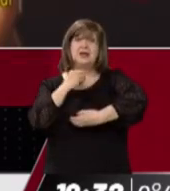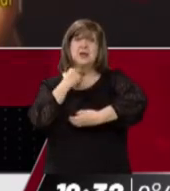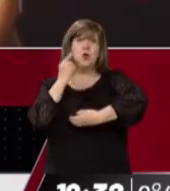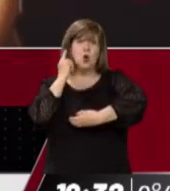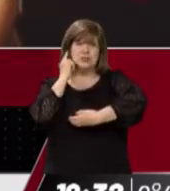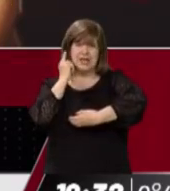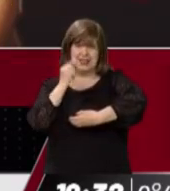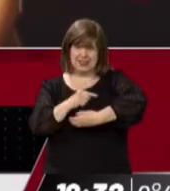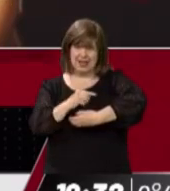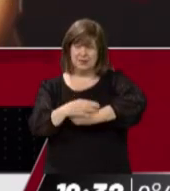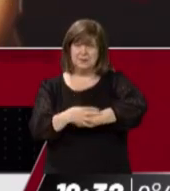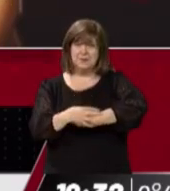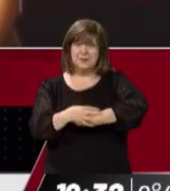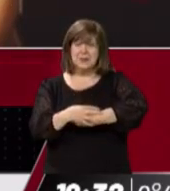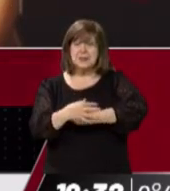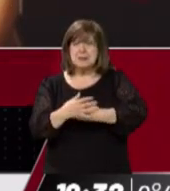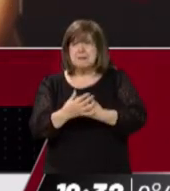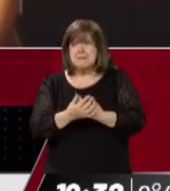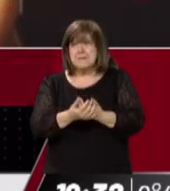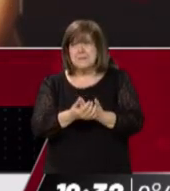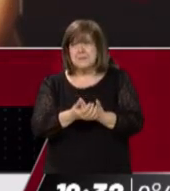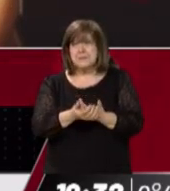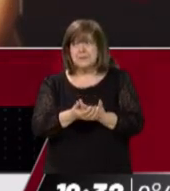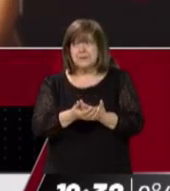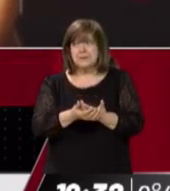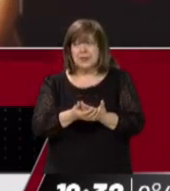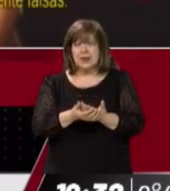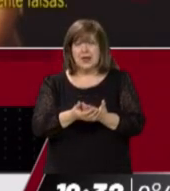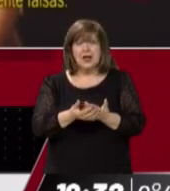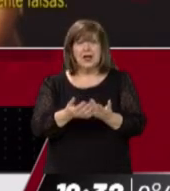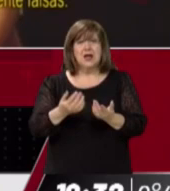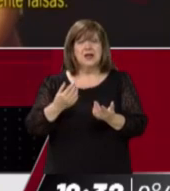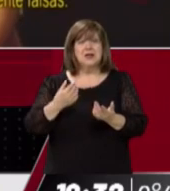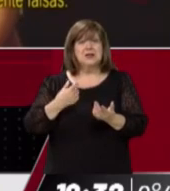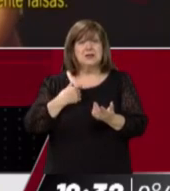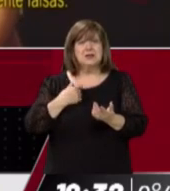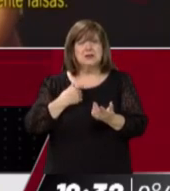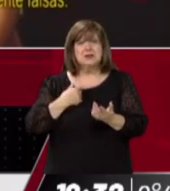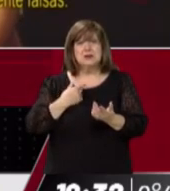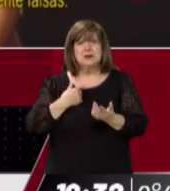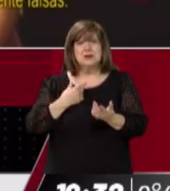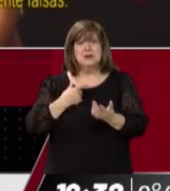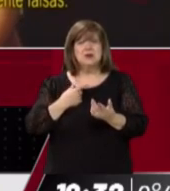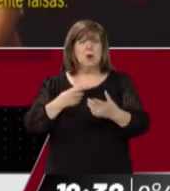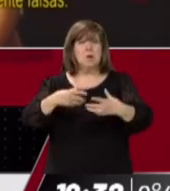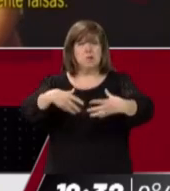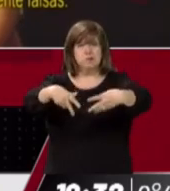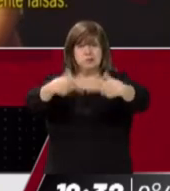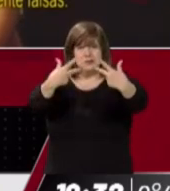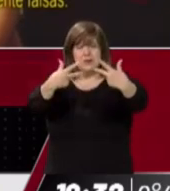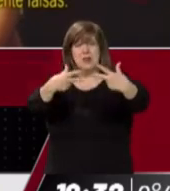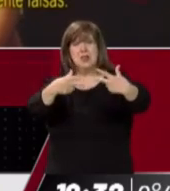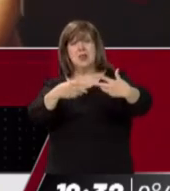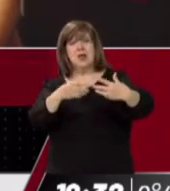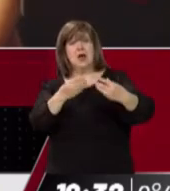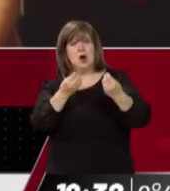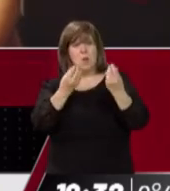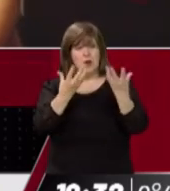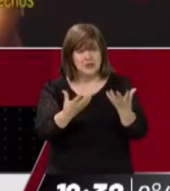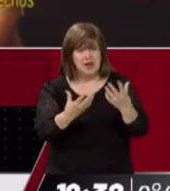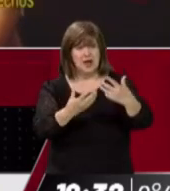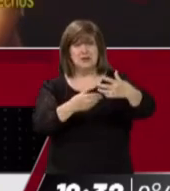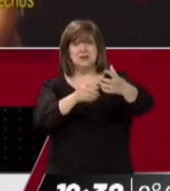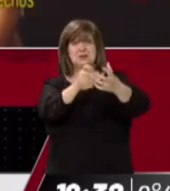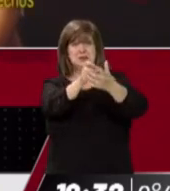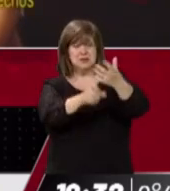y los que sabemos sabemos lo que yo tengo que estar haciendo a través de videollamadas para poder darle una mano con